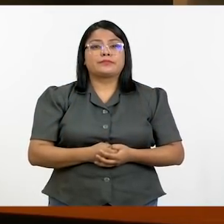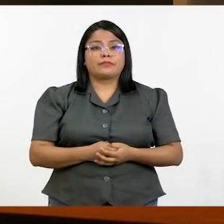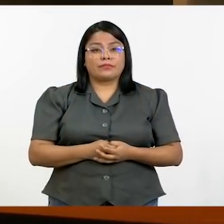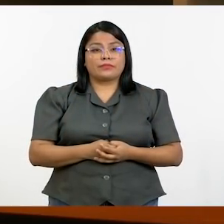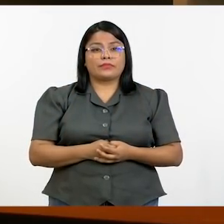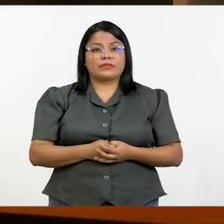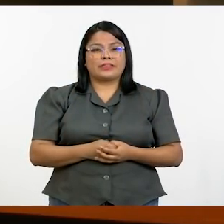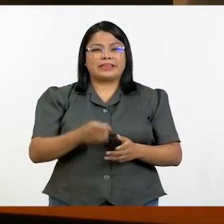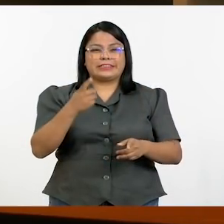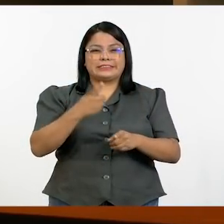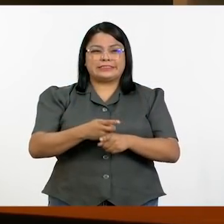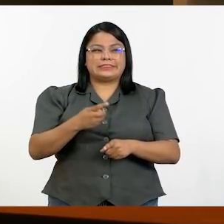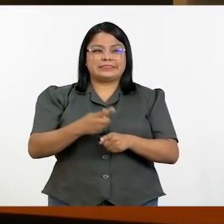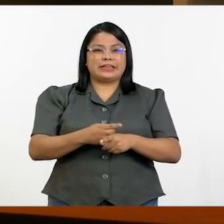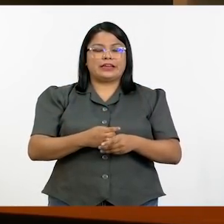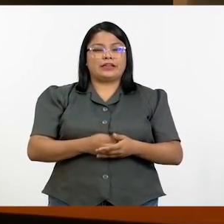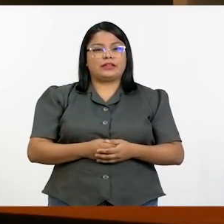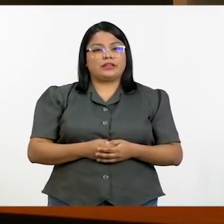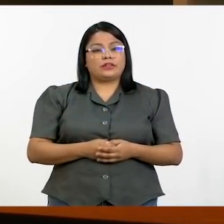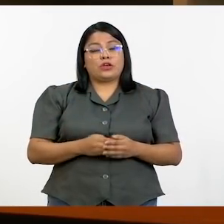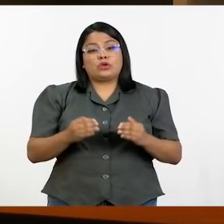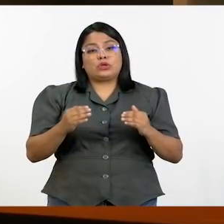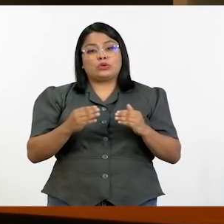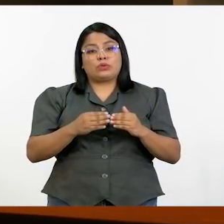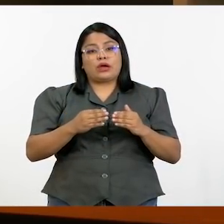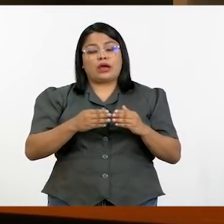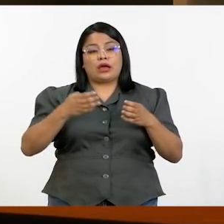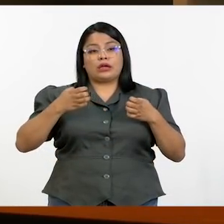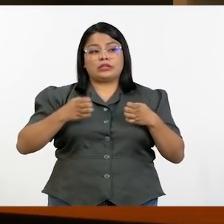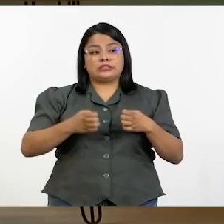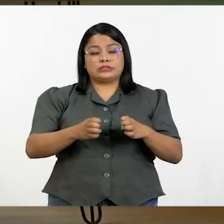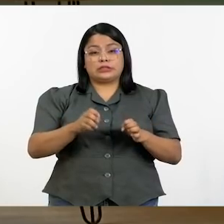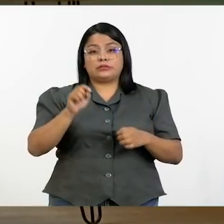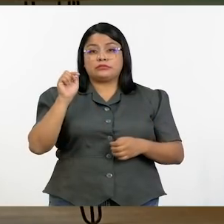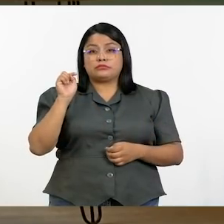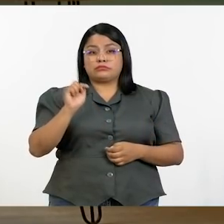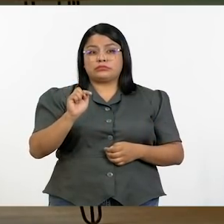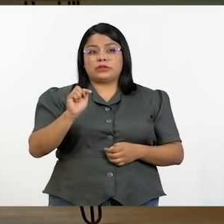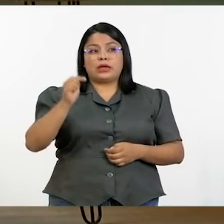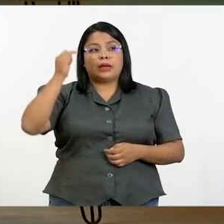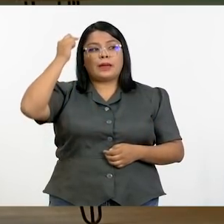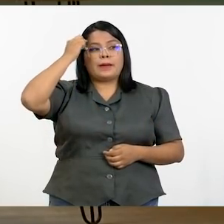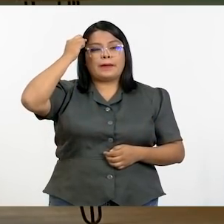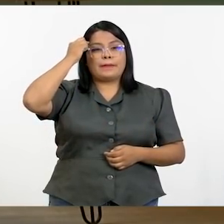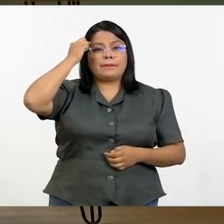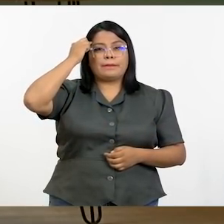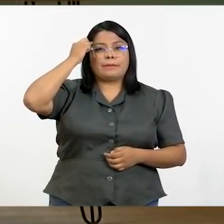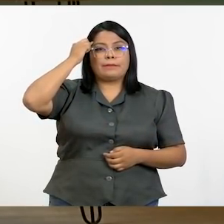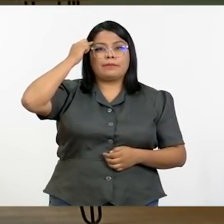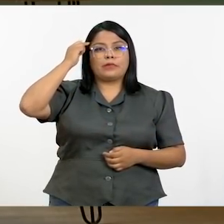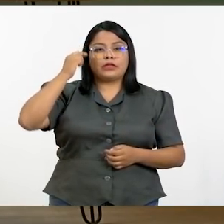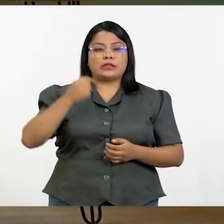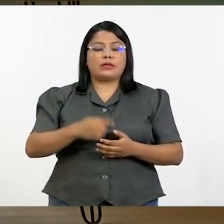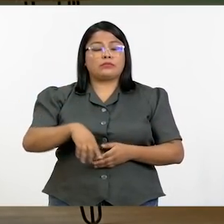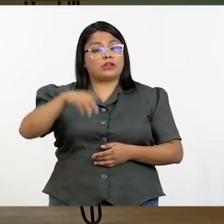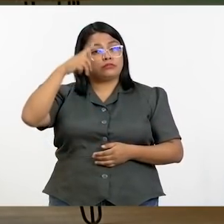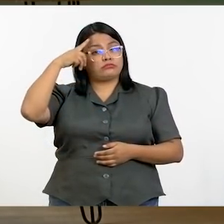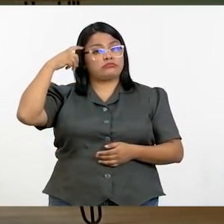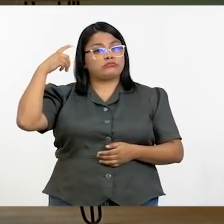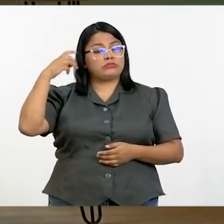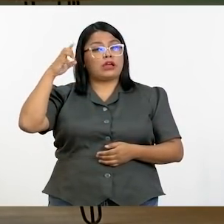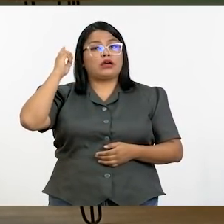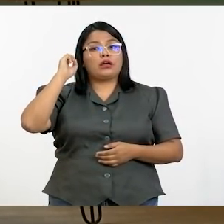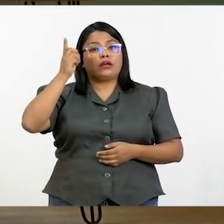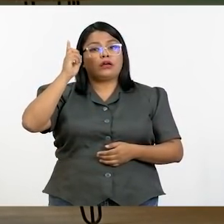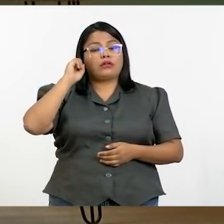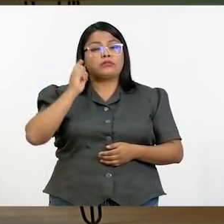forma. Así es, Paola. De hecho, esa estrategia multimodal ha sido pensada para